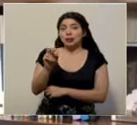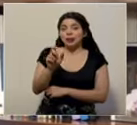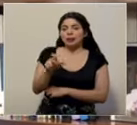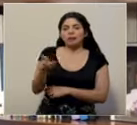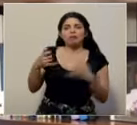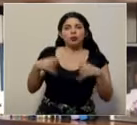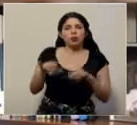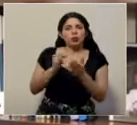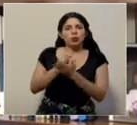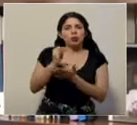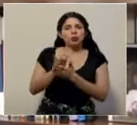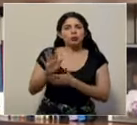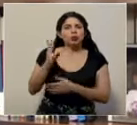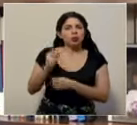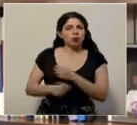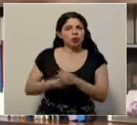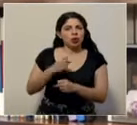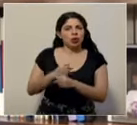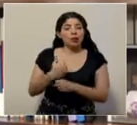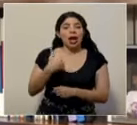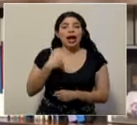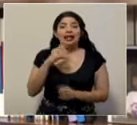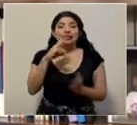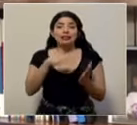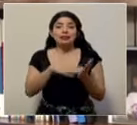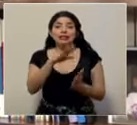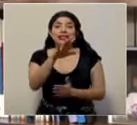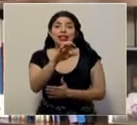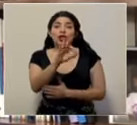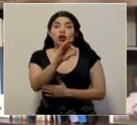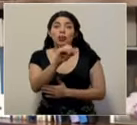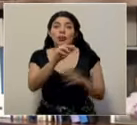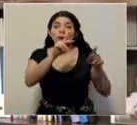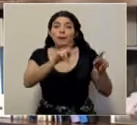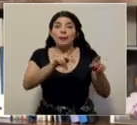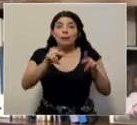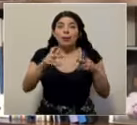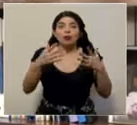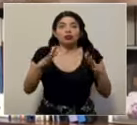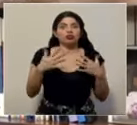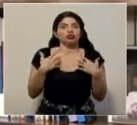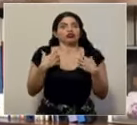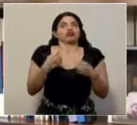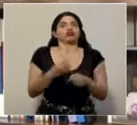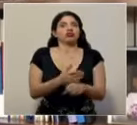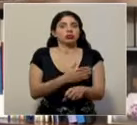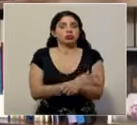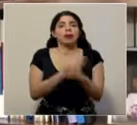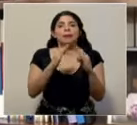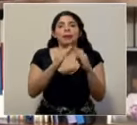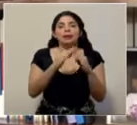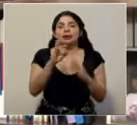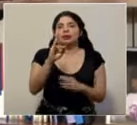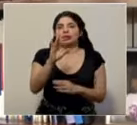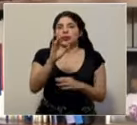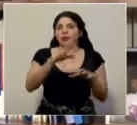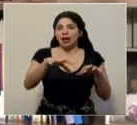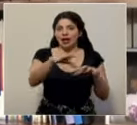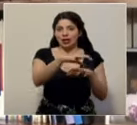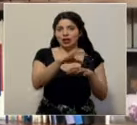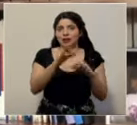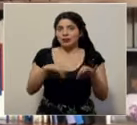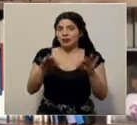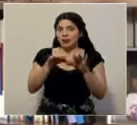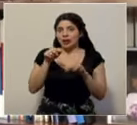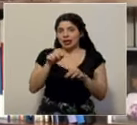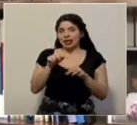en investigación. Se registran 6.590 personas recuperadas en 79 cantones. Vale la pena